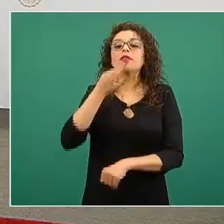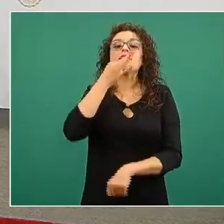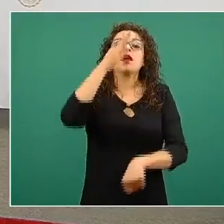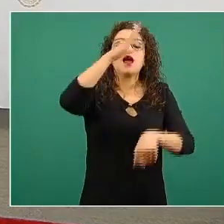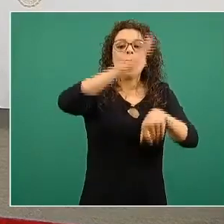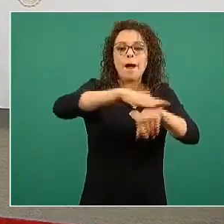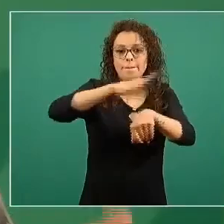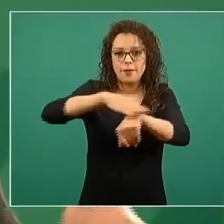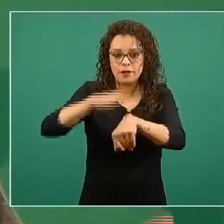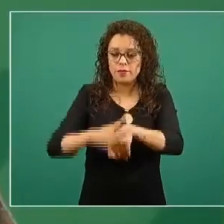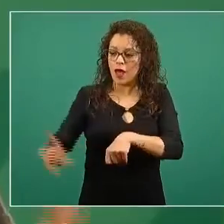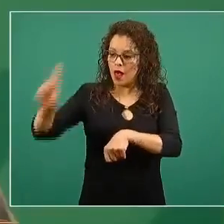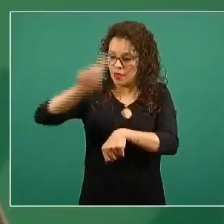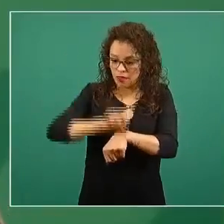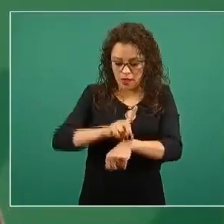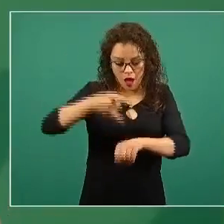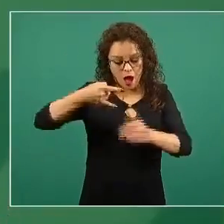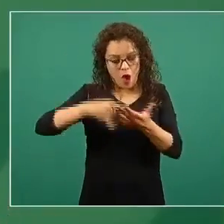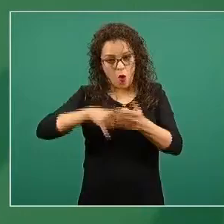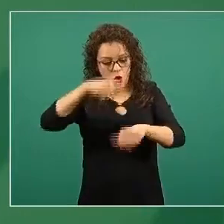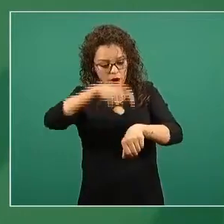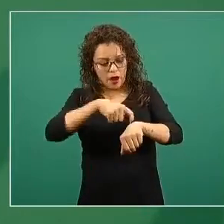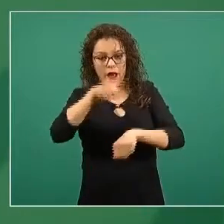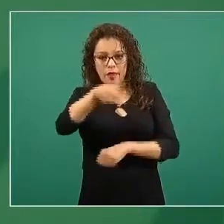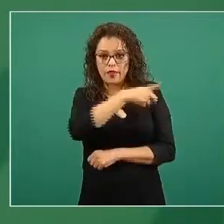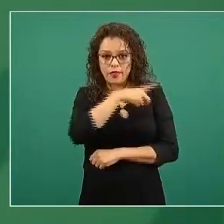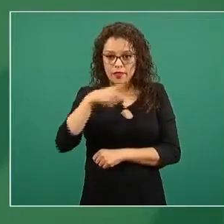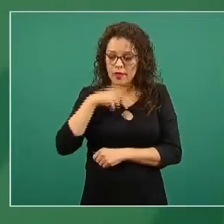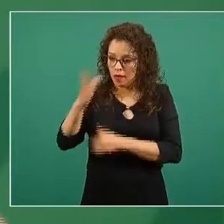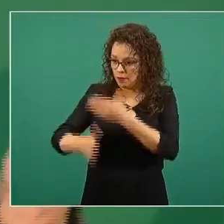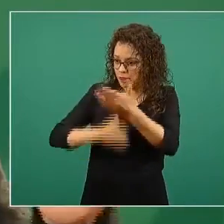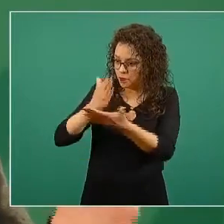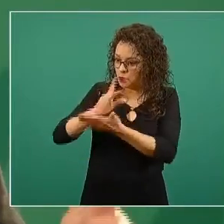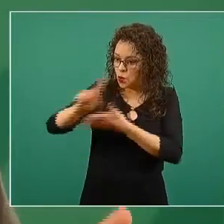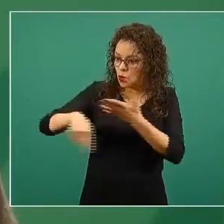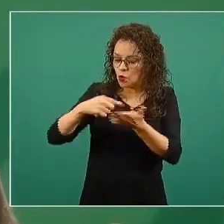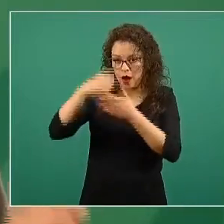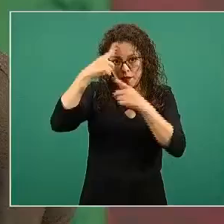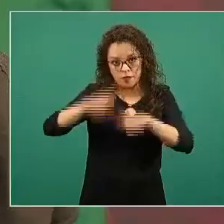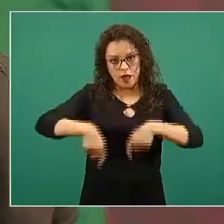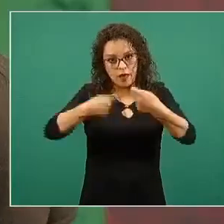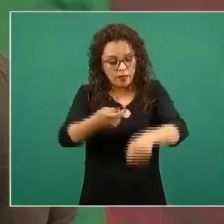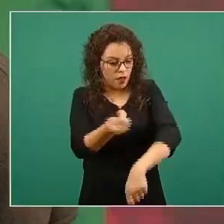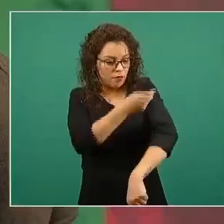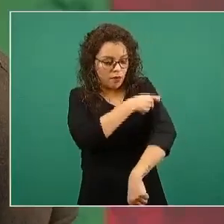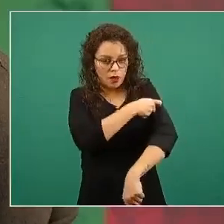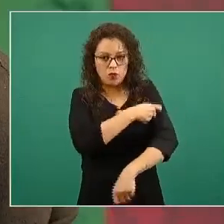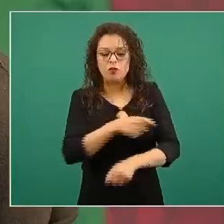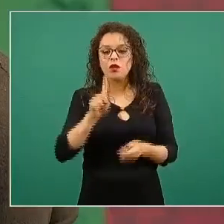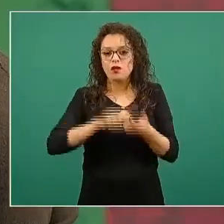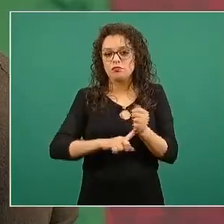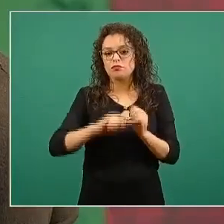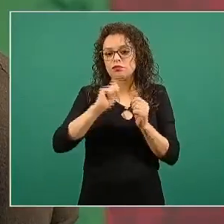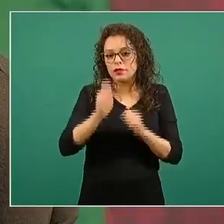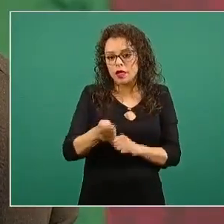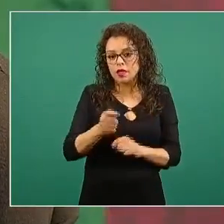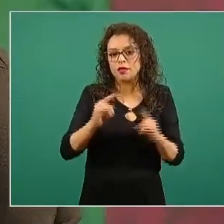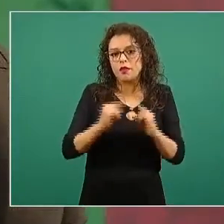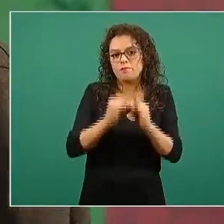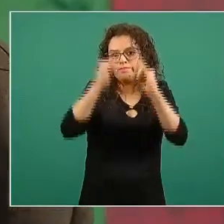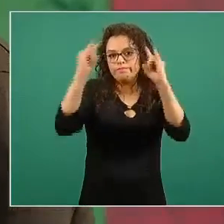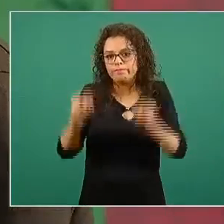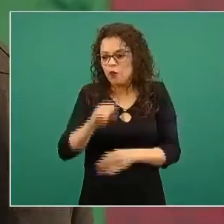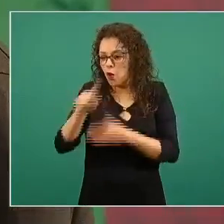de que tal día, tal hora tendría que presentarse a recibir la vacuna en un puesto de vacunación